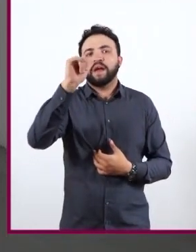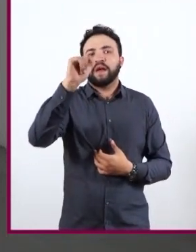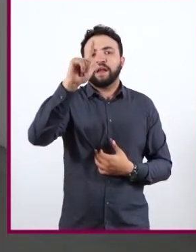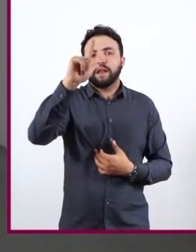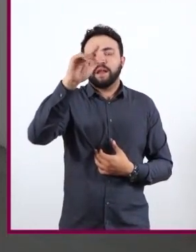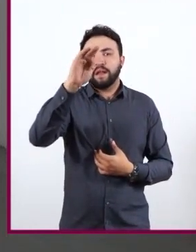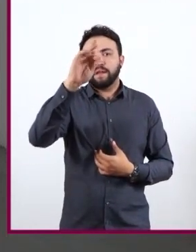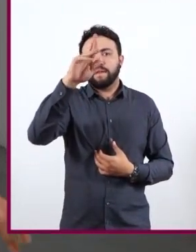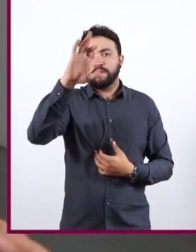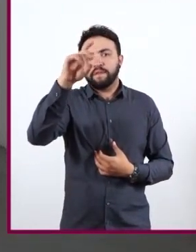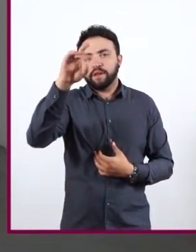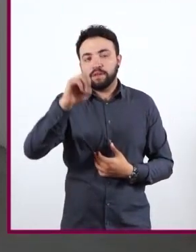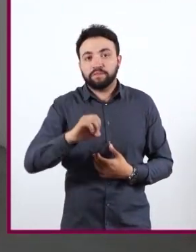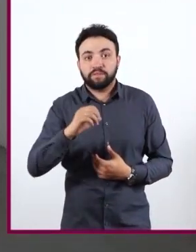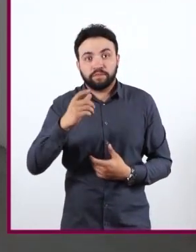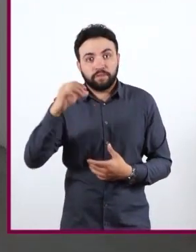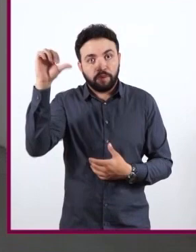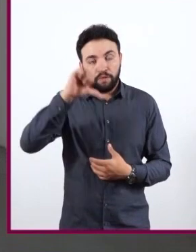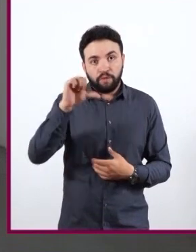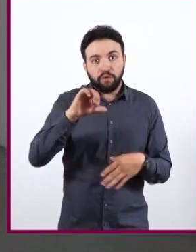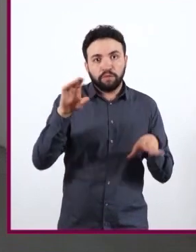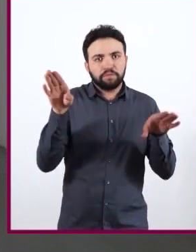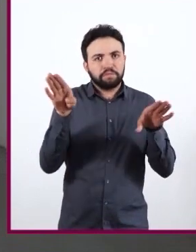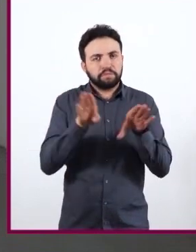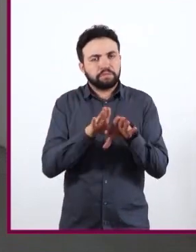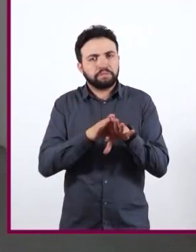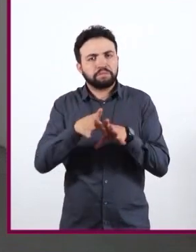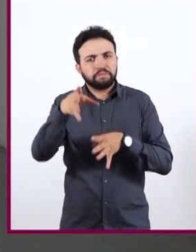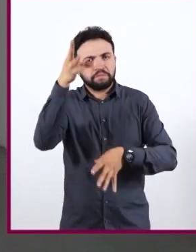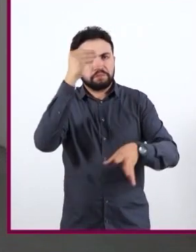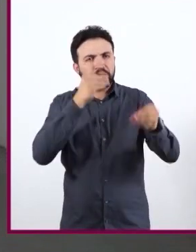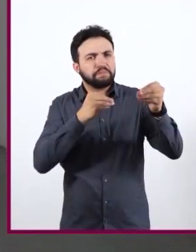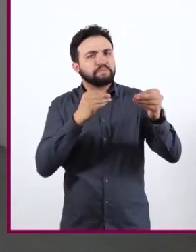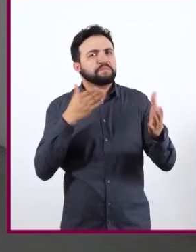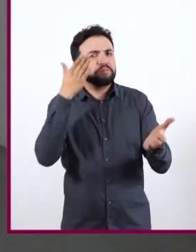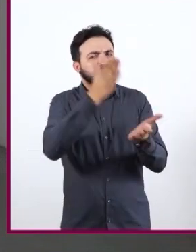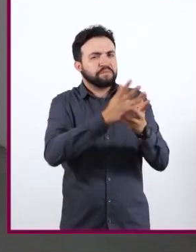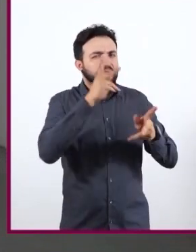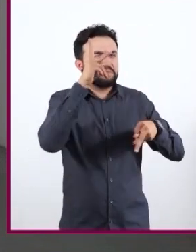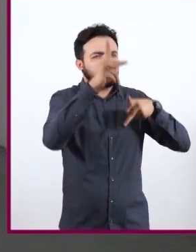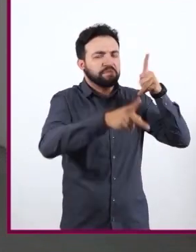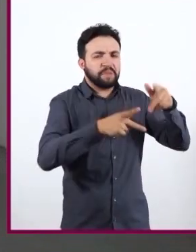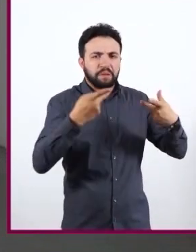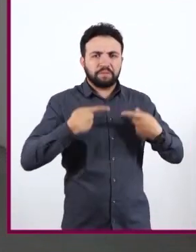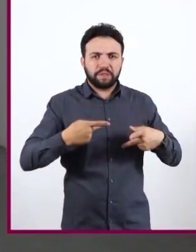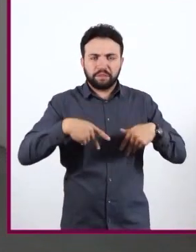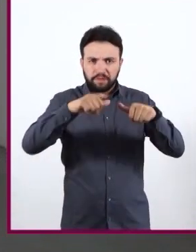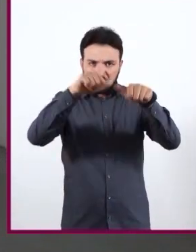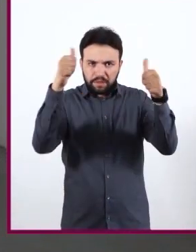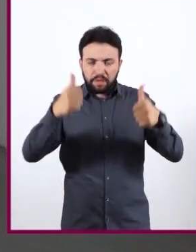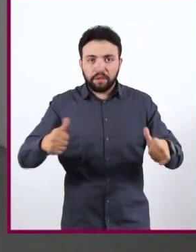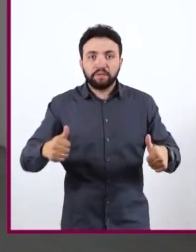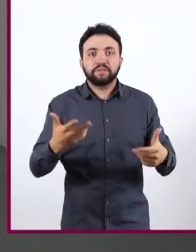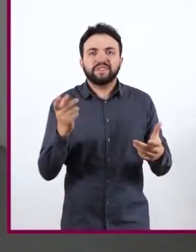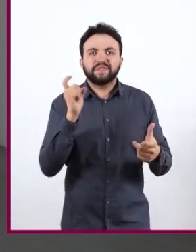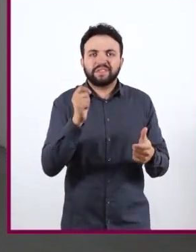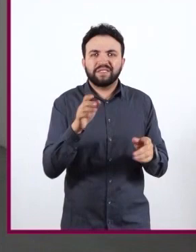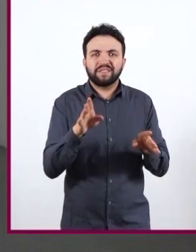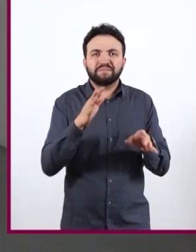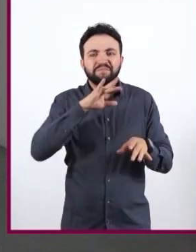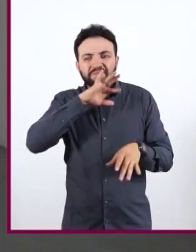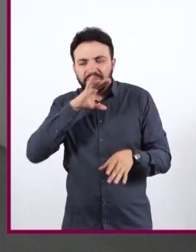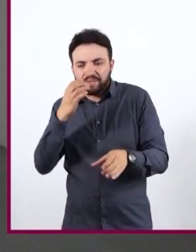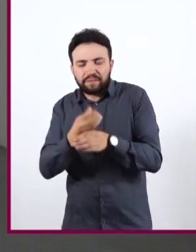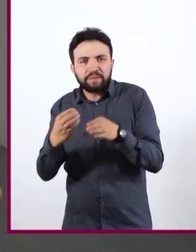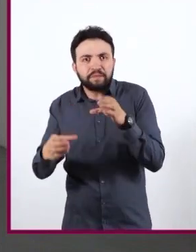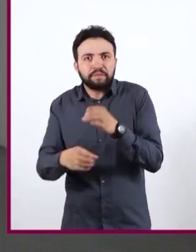este espacio de reflexión y construcción del conocimiento, visitaremos el estudio de un artista que trabaja con desechos industriales. A partir